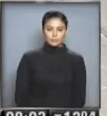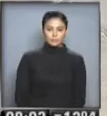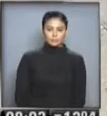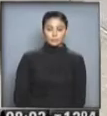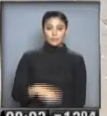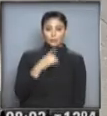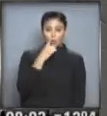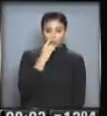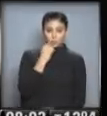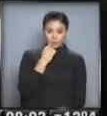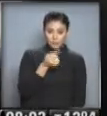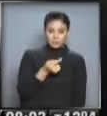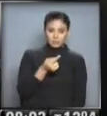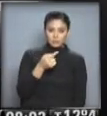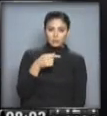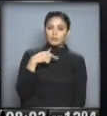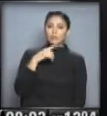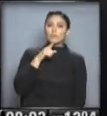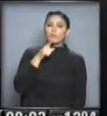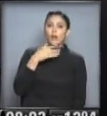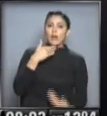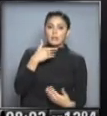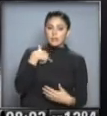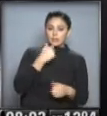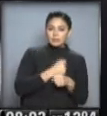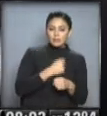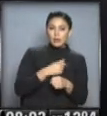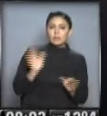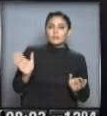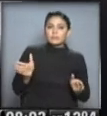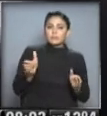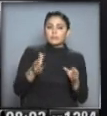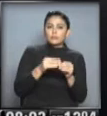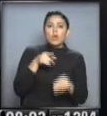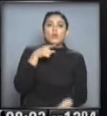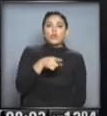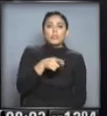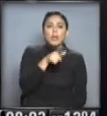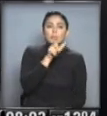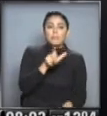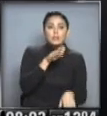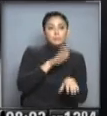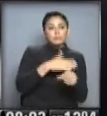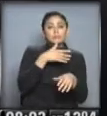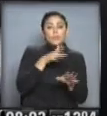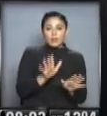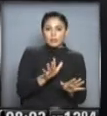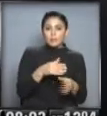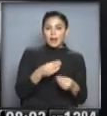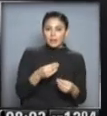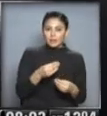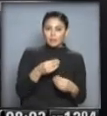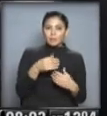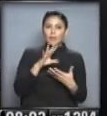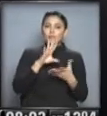Lo que vas a hacer vos, a través de mi patrocinio, es impulsar la causa contra los posibles autores de este hecho para que de